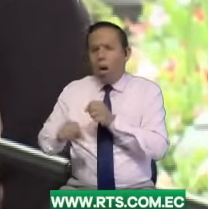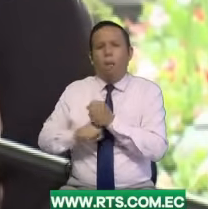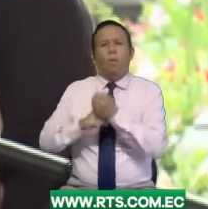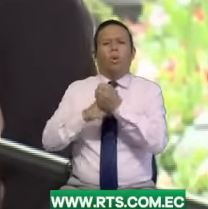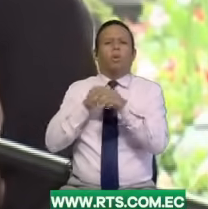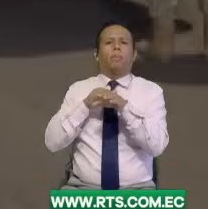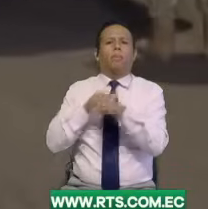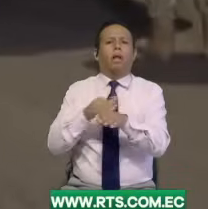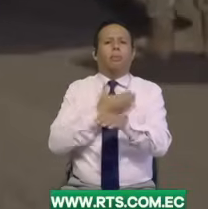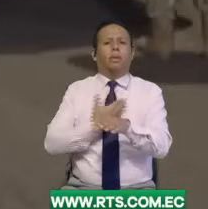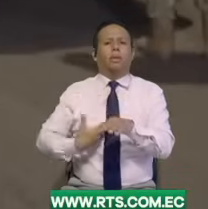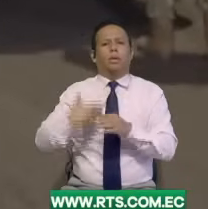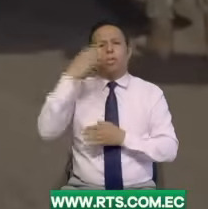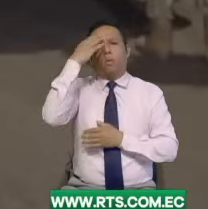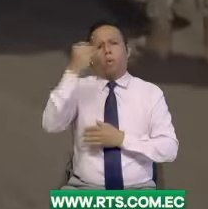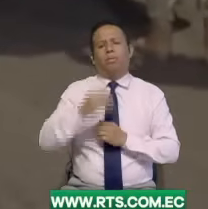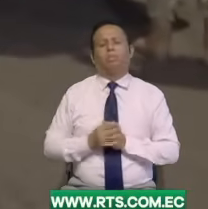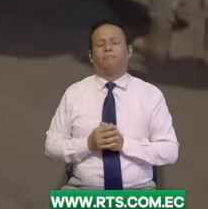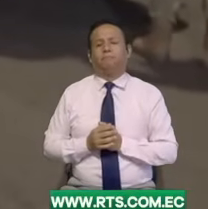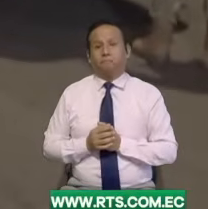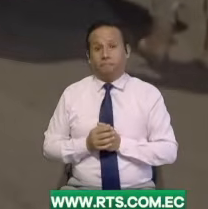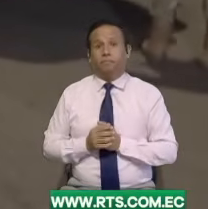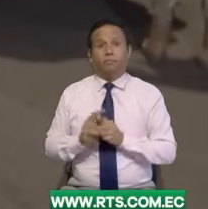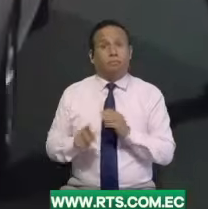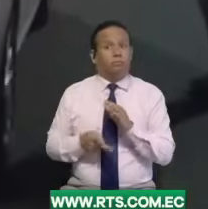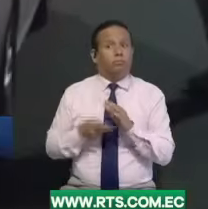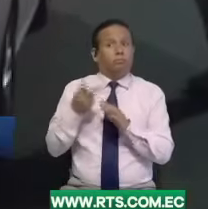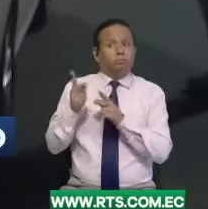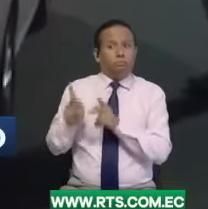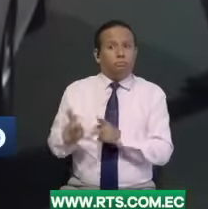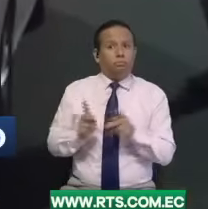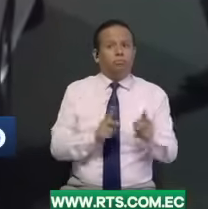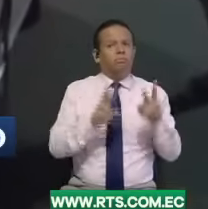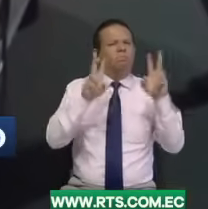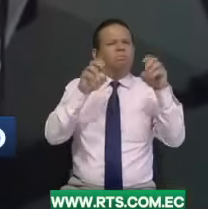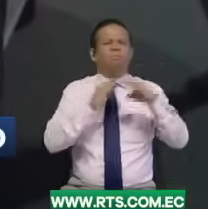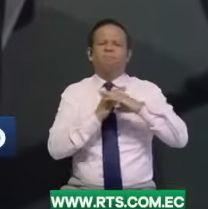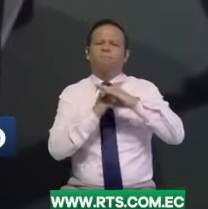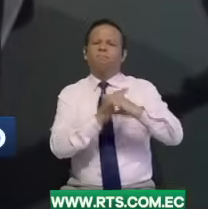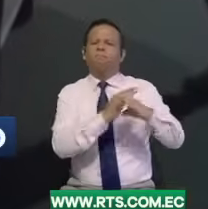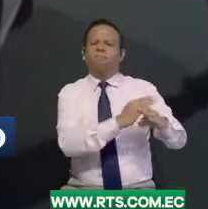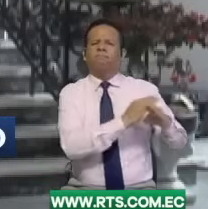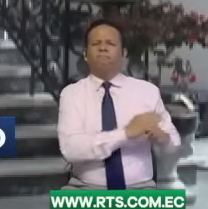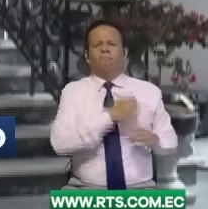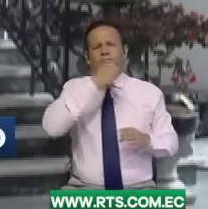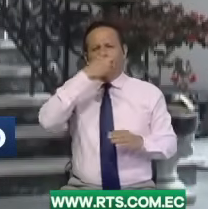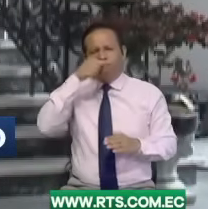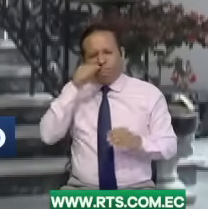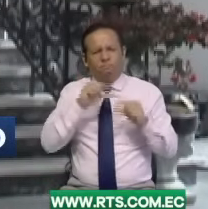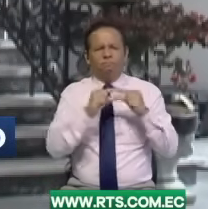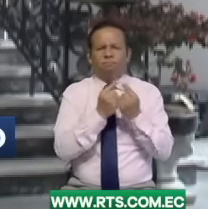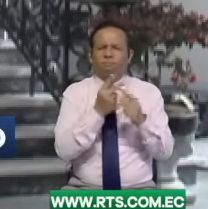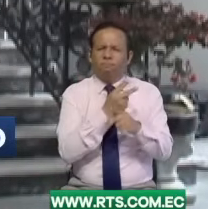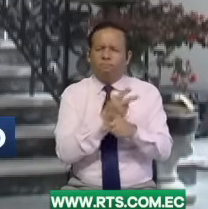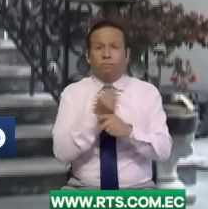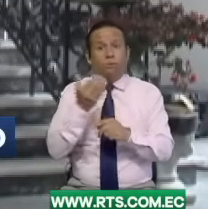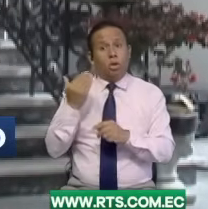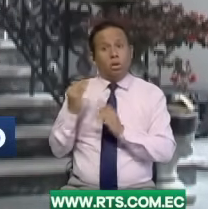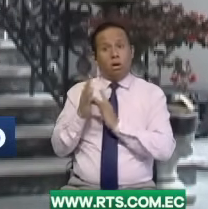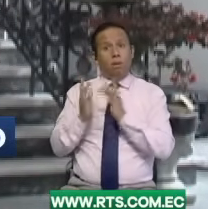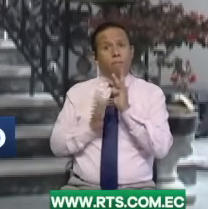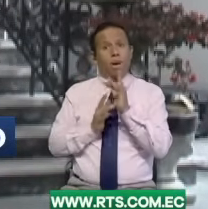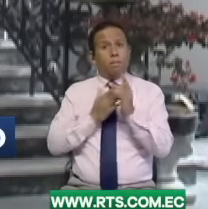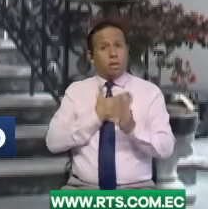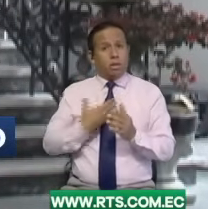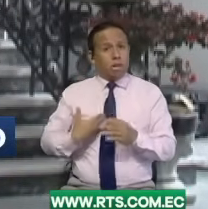Noboa. Lo que sería una segunda fase en la lucha contra el narcotráfico. Sin olvidar que en abril pasado el presidente Daniel Noboa